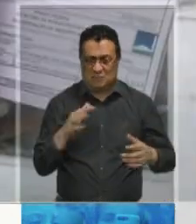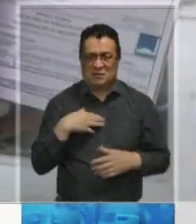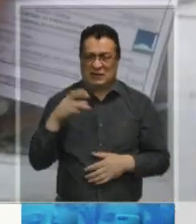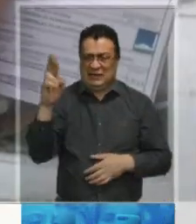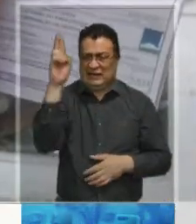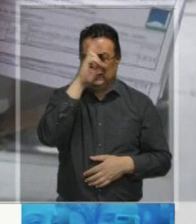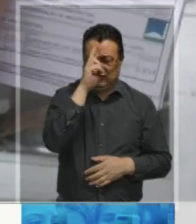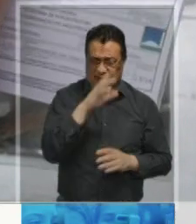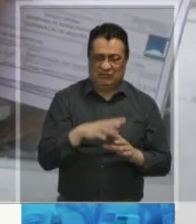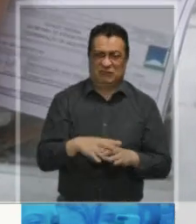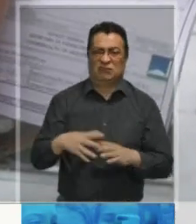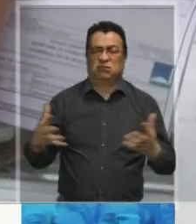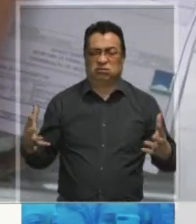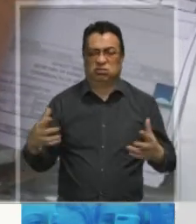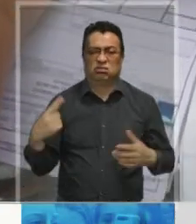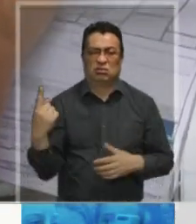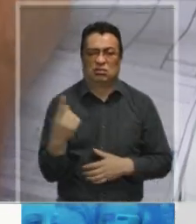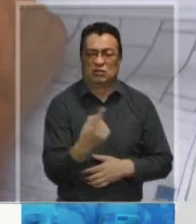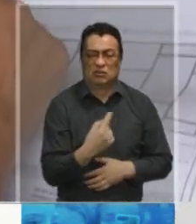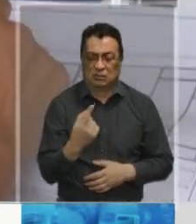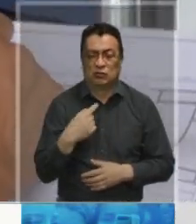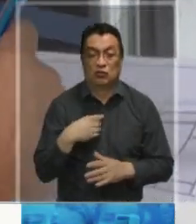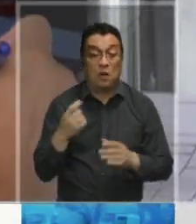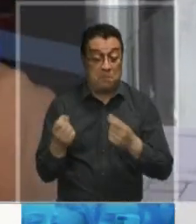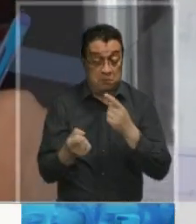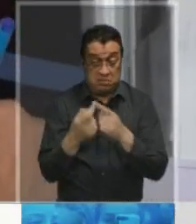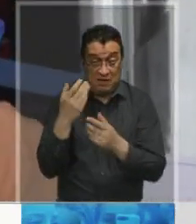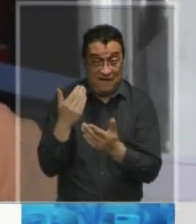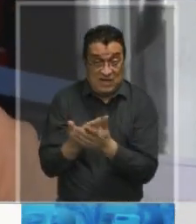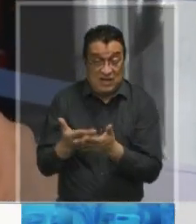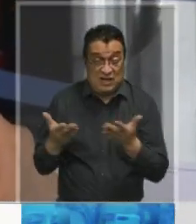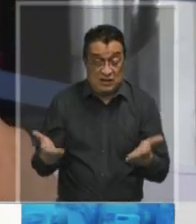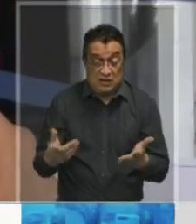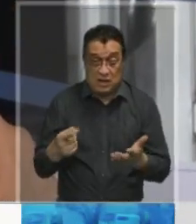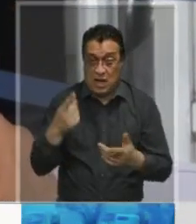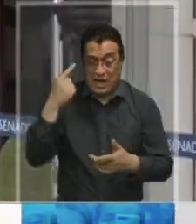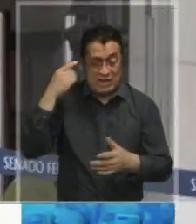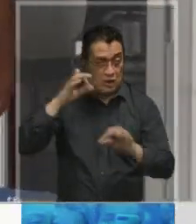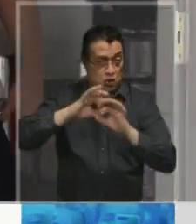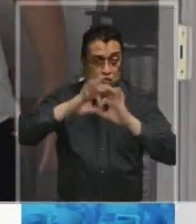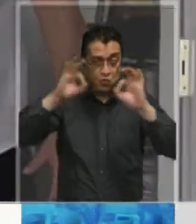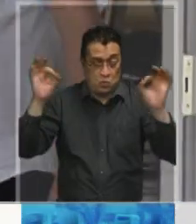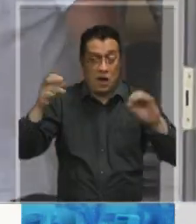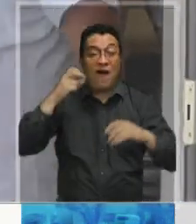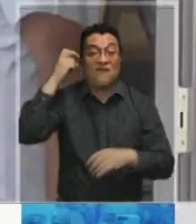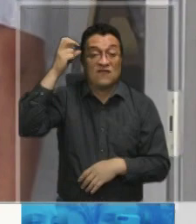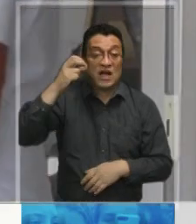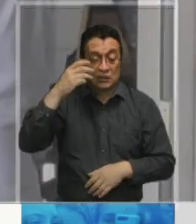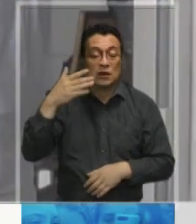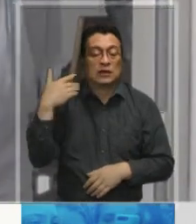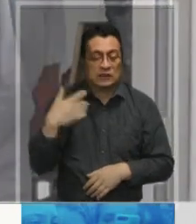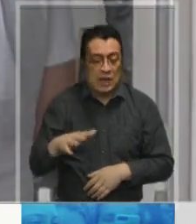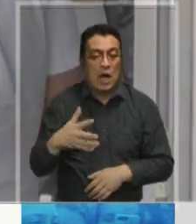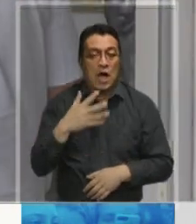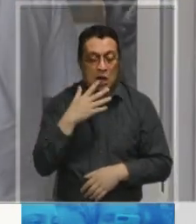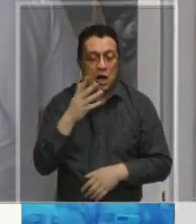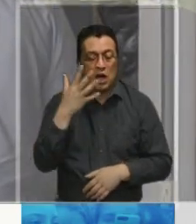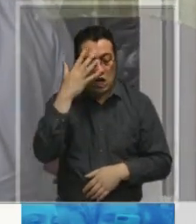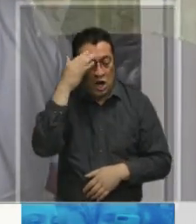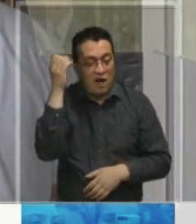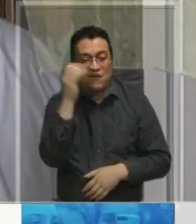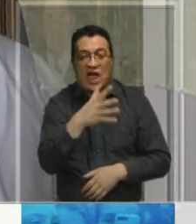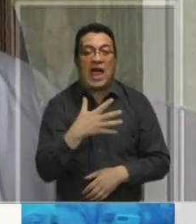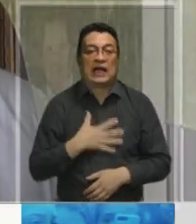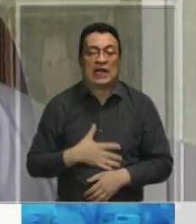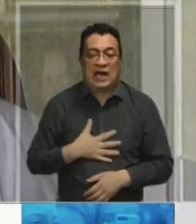y es bastante sorprendente porque es un hito, evidentemente un hito, un hecho inédito que Brasil ya quiere dejar en el olvido. Una